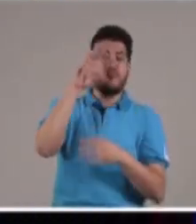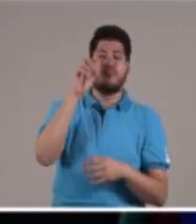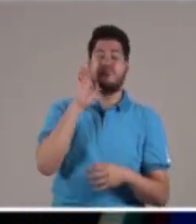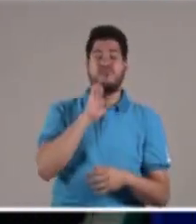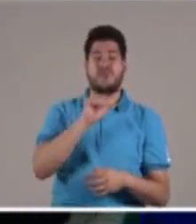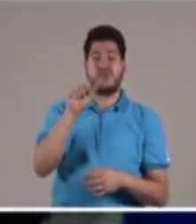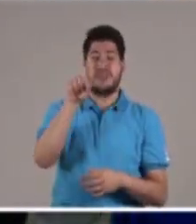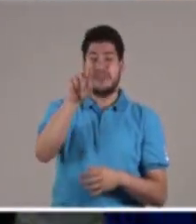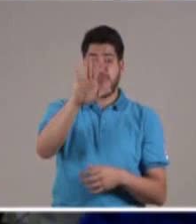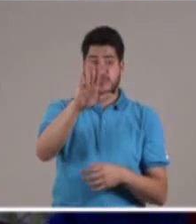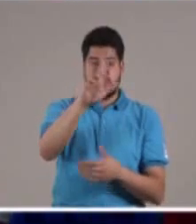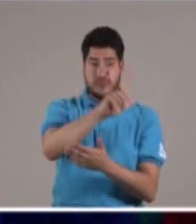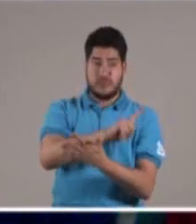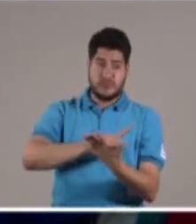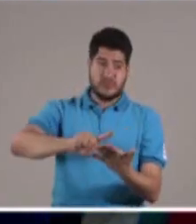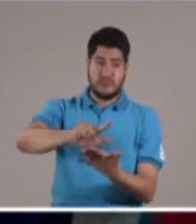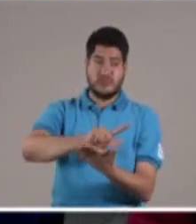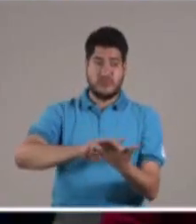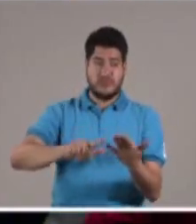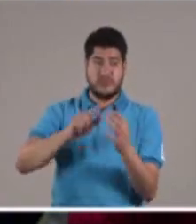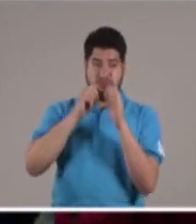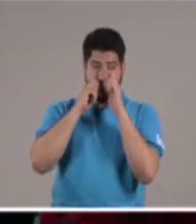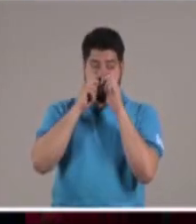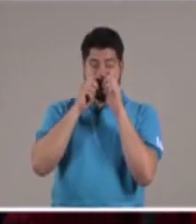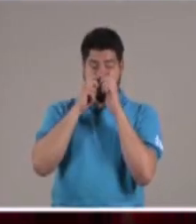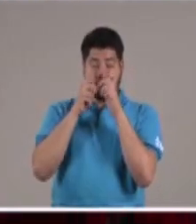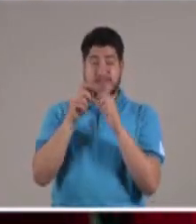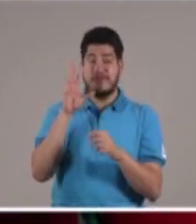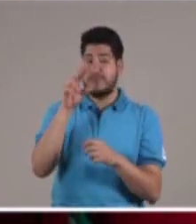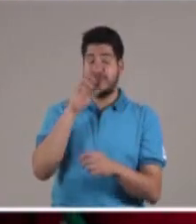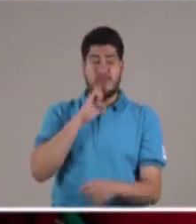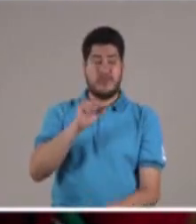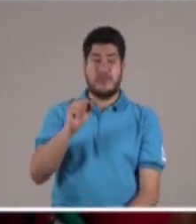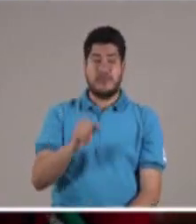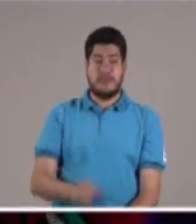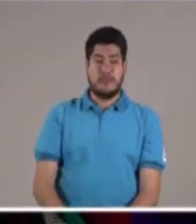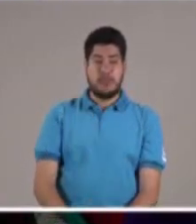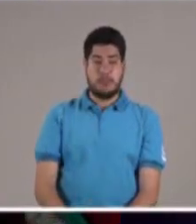lugar no lo es